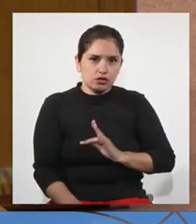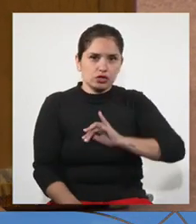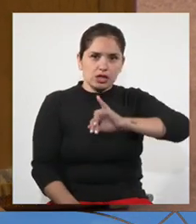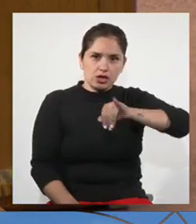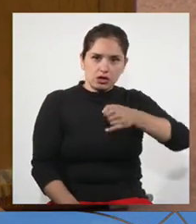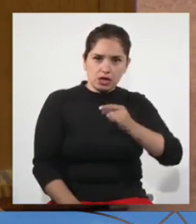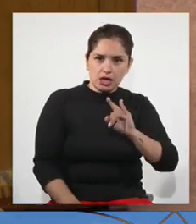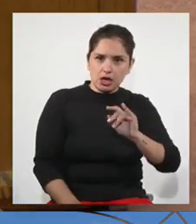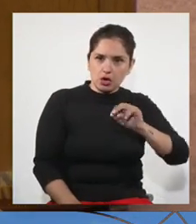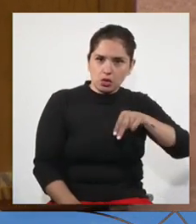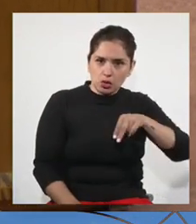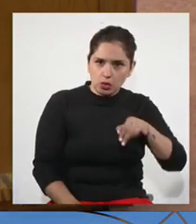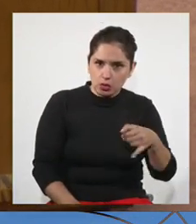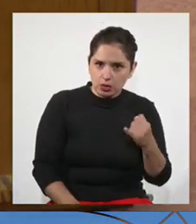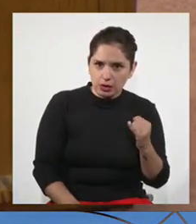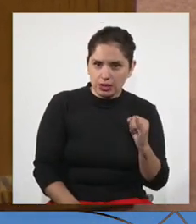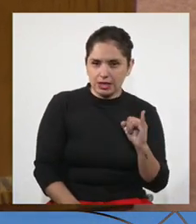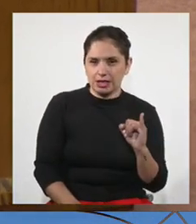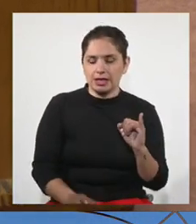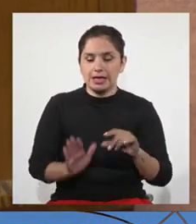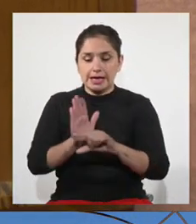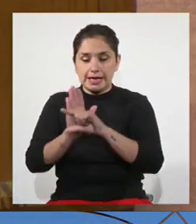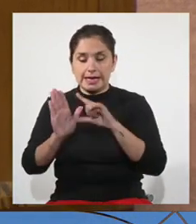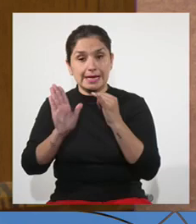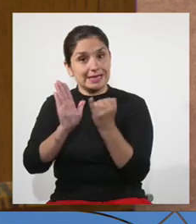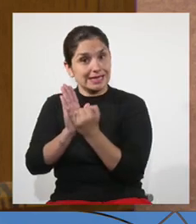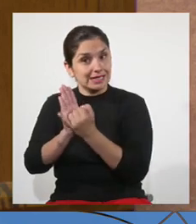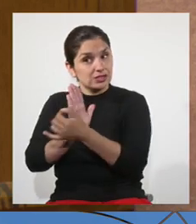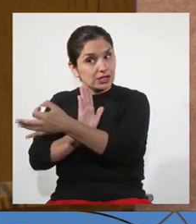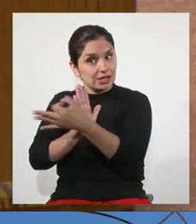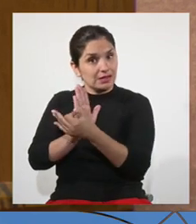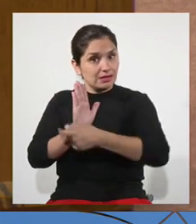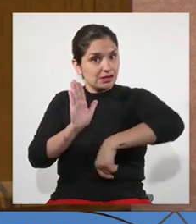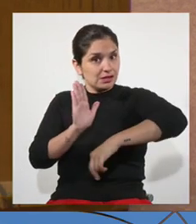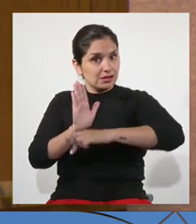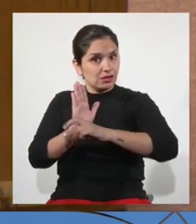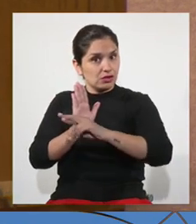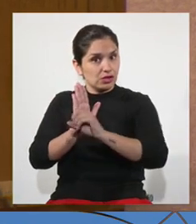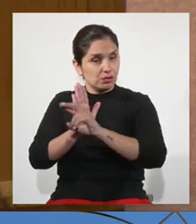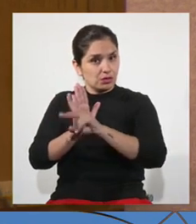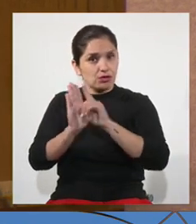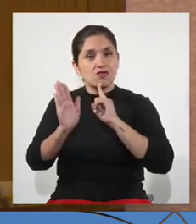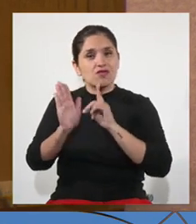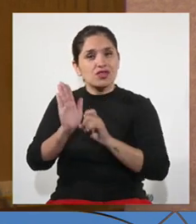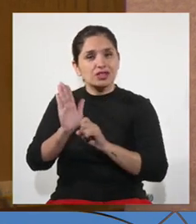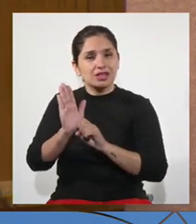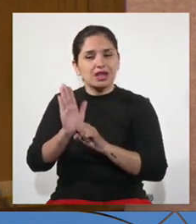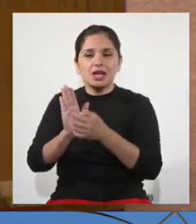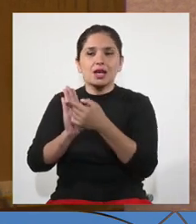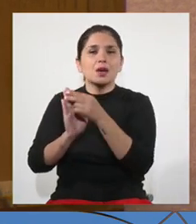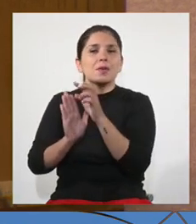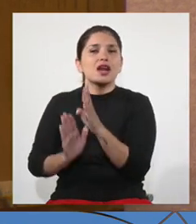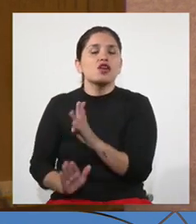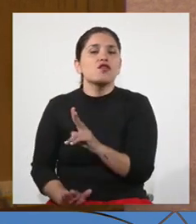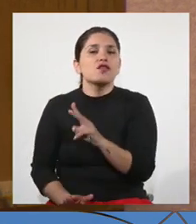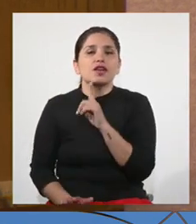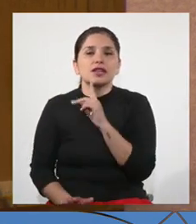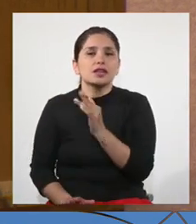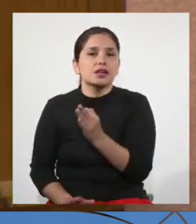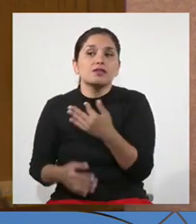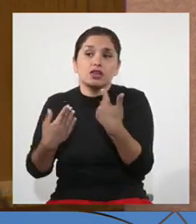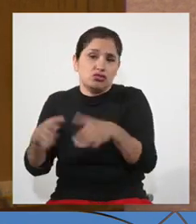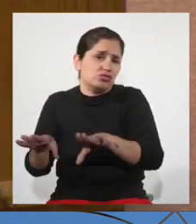Junji. La indicación que hace mención la senadora Proboste era para los BTF. Y los BTF lo tienen